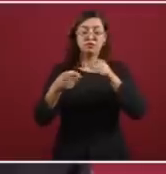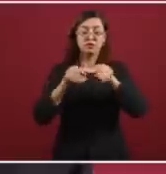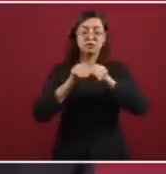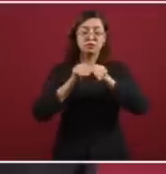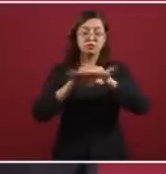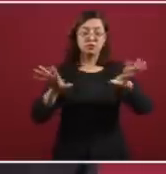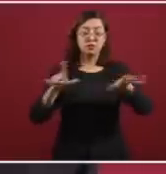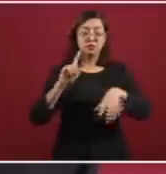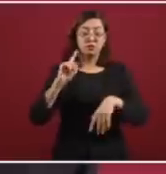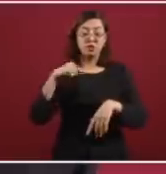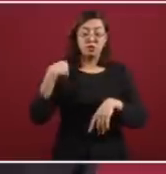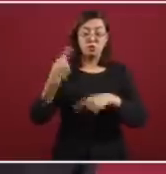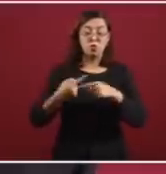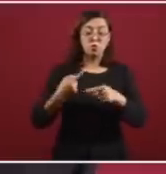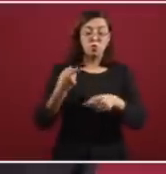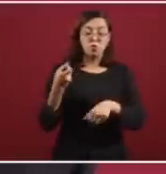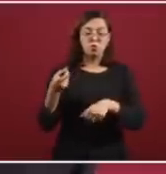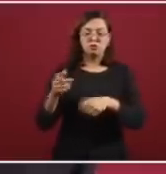del día siguiente